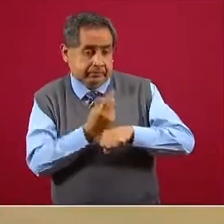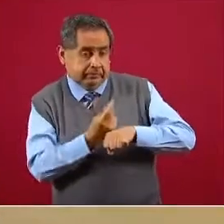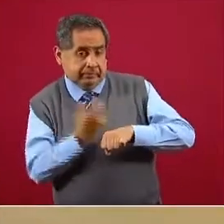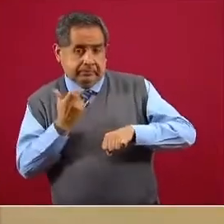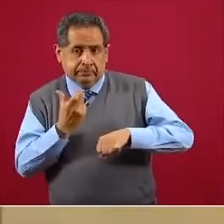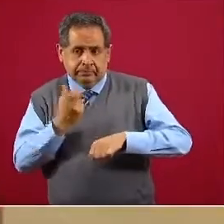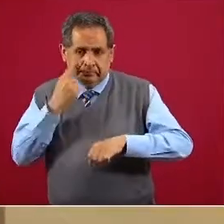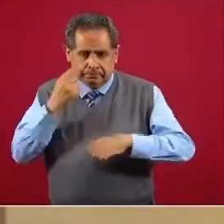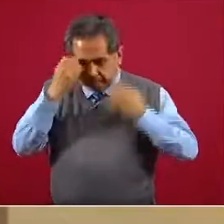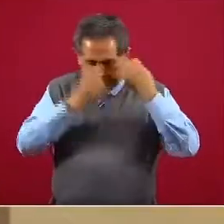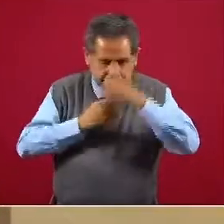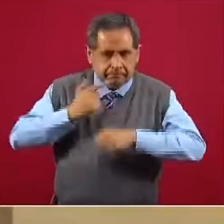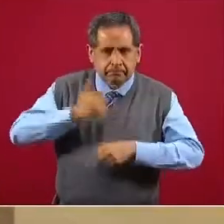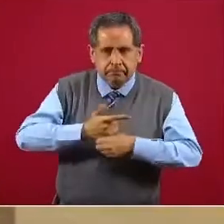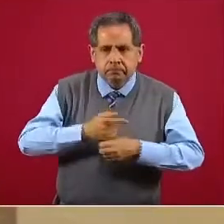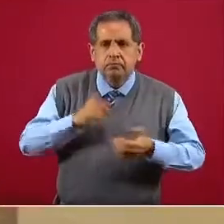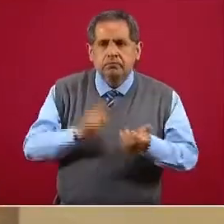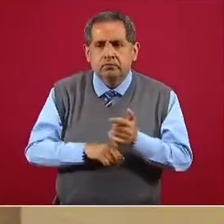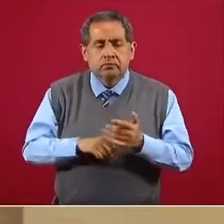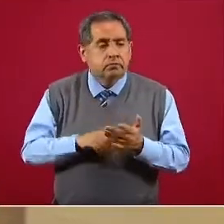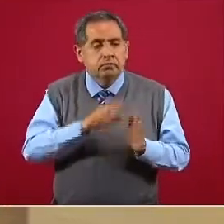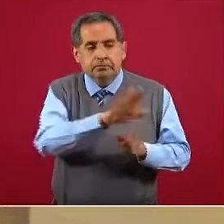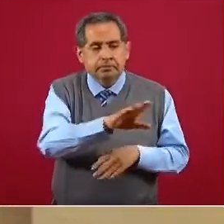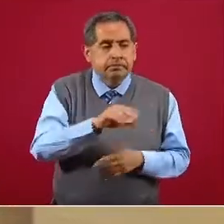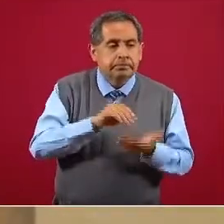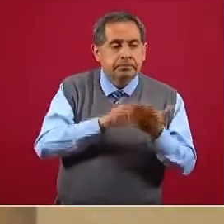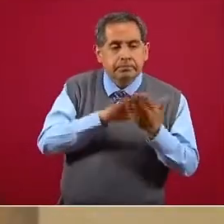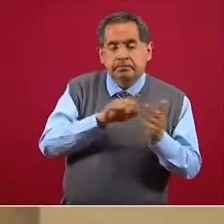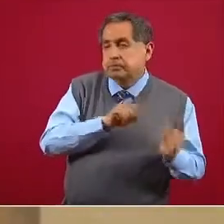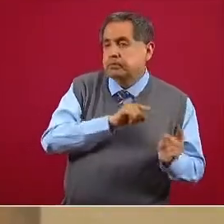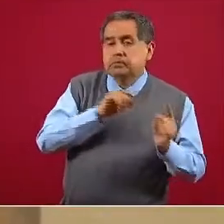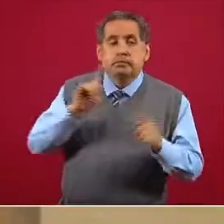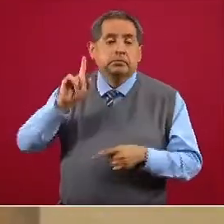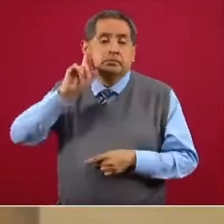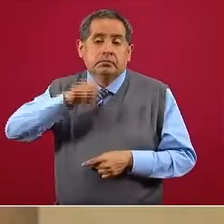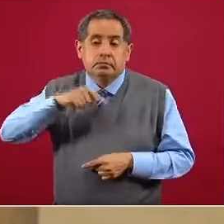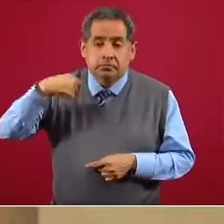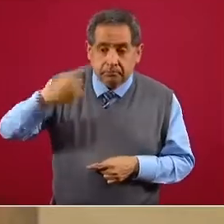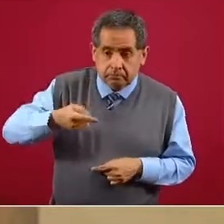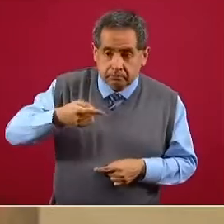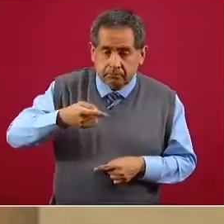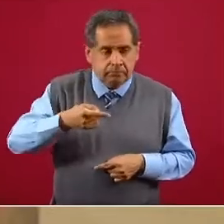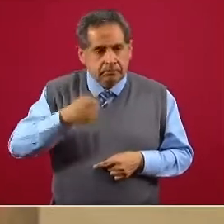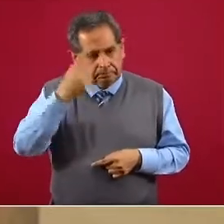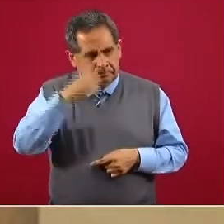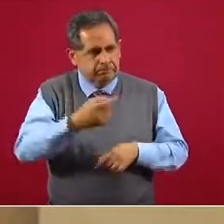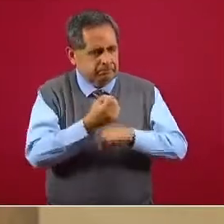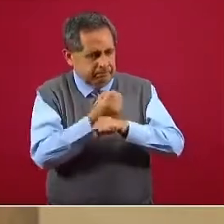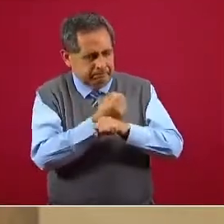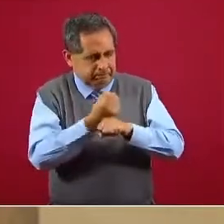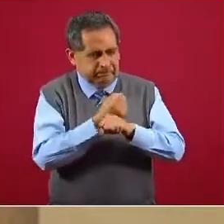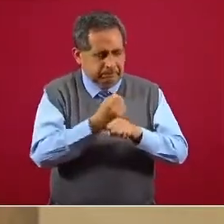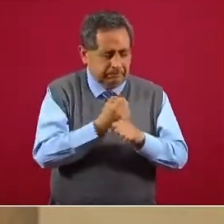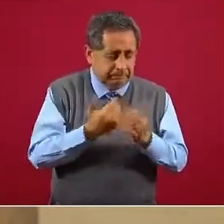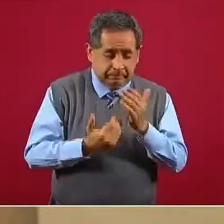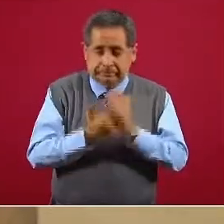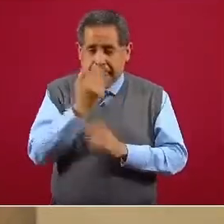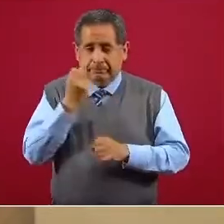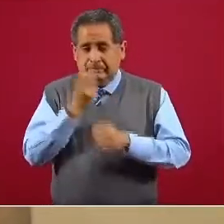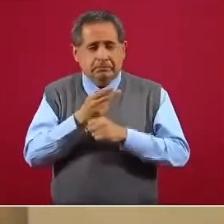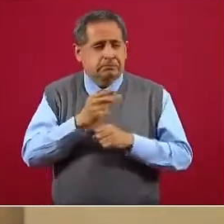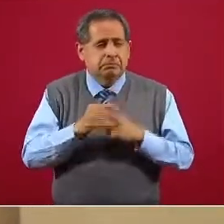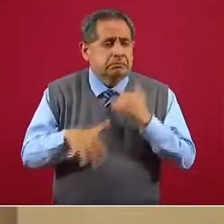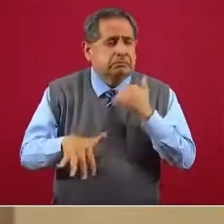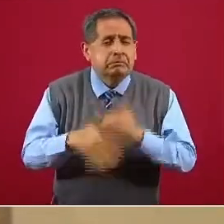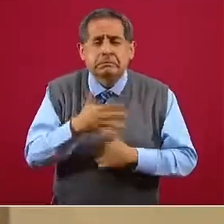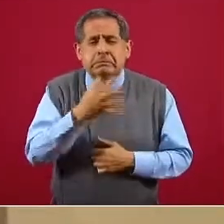para enfermedades crónicas, haremos una cita para visitarlos al día siguiente para tomarles la muestra de sangre, estaremos